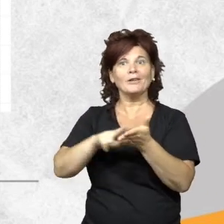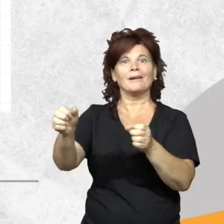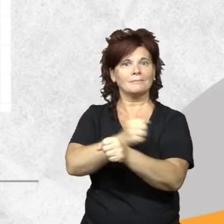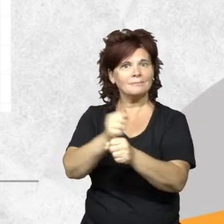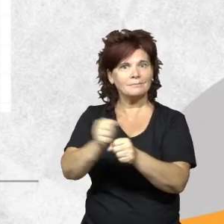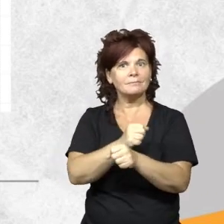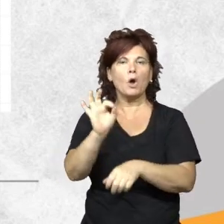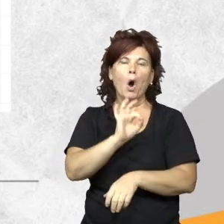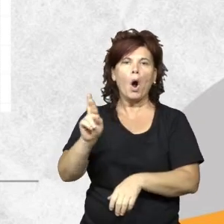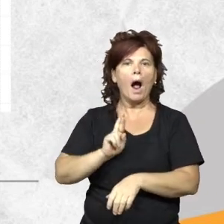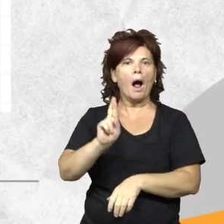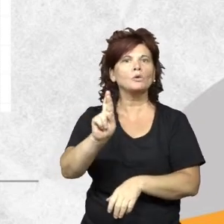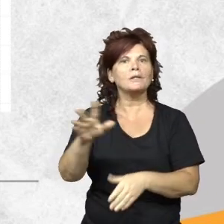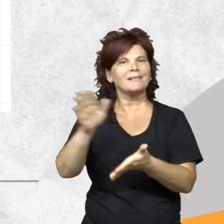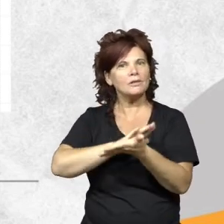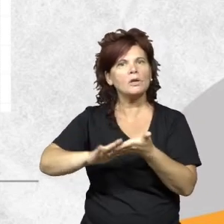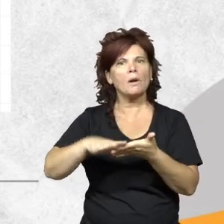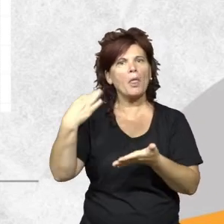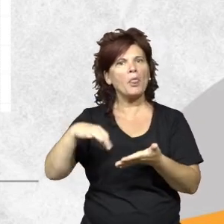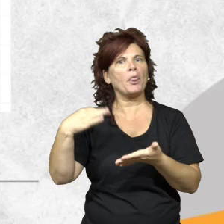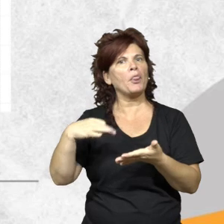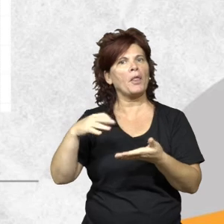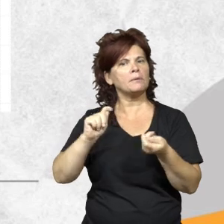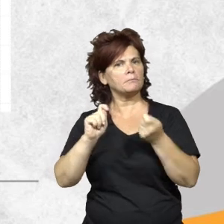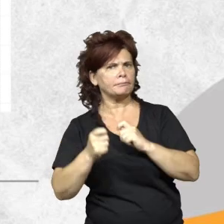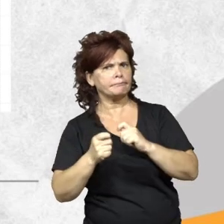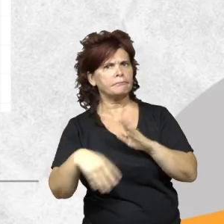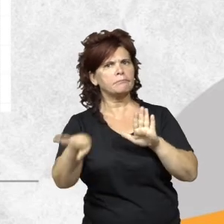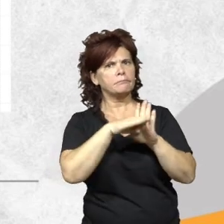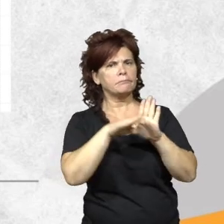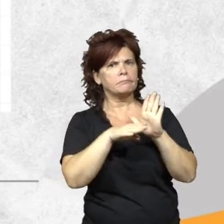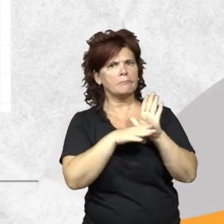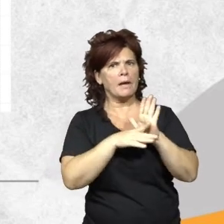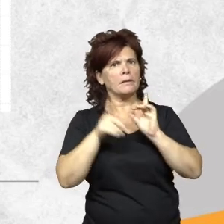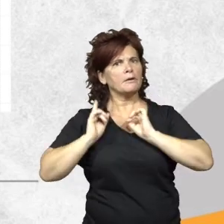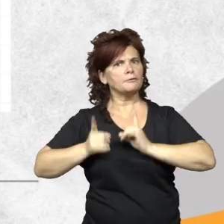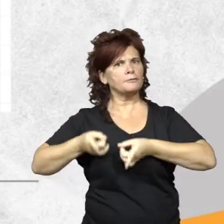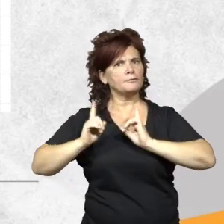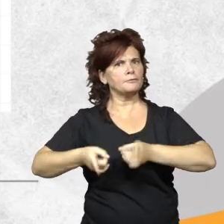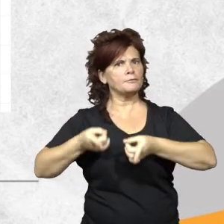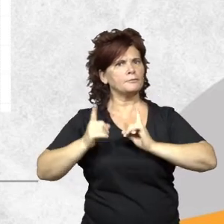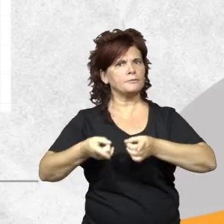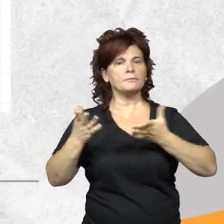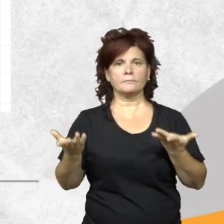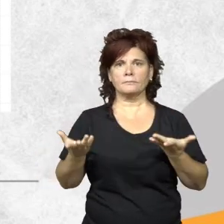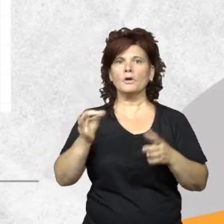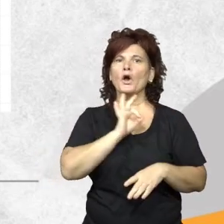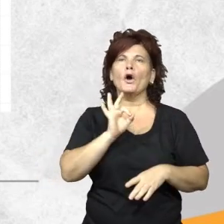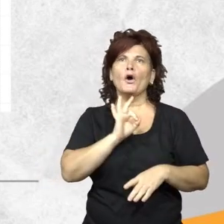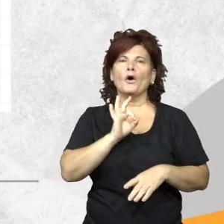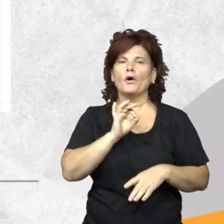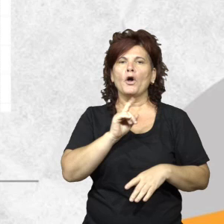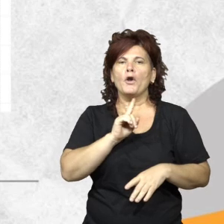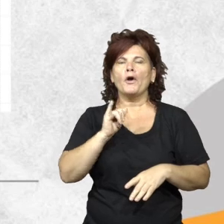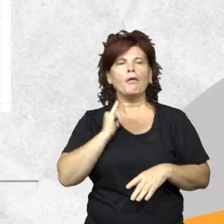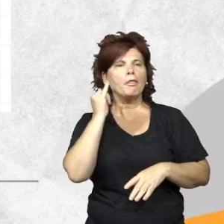nueva autorización, tendrá que adaptarse a la nueva normativa que está vigente sin que pueda alegar, y ahí vienen